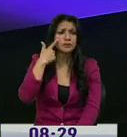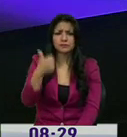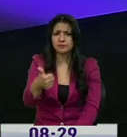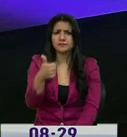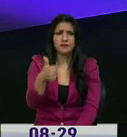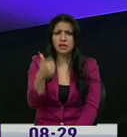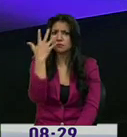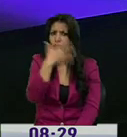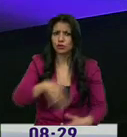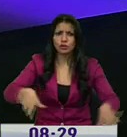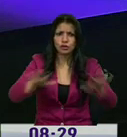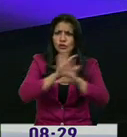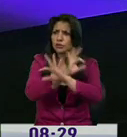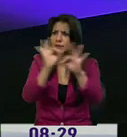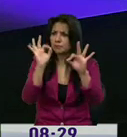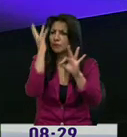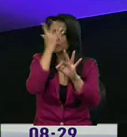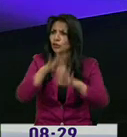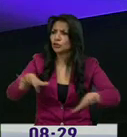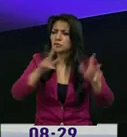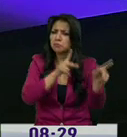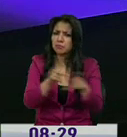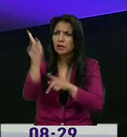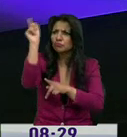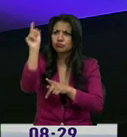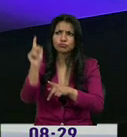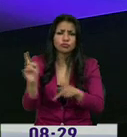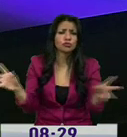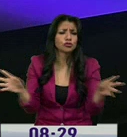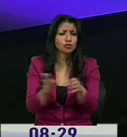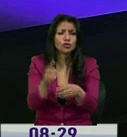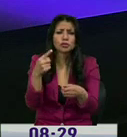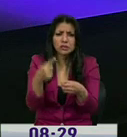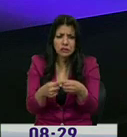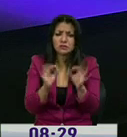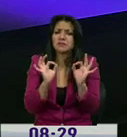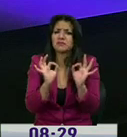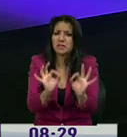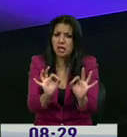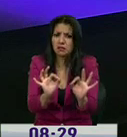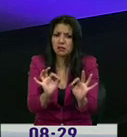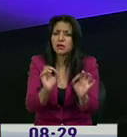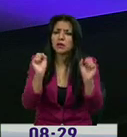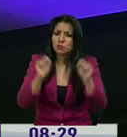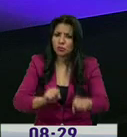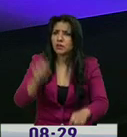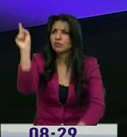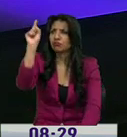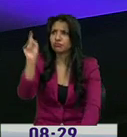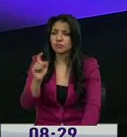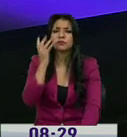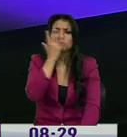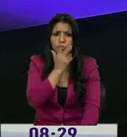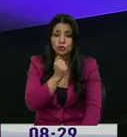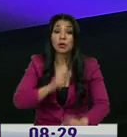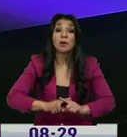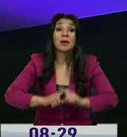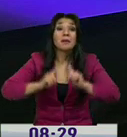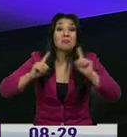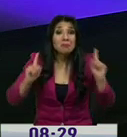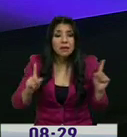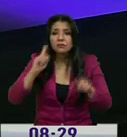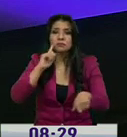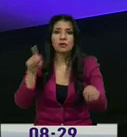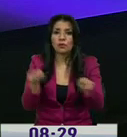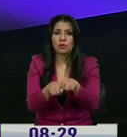alcalde Yunda, eso me parece realmente lindísimo, el implementar un plan de ese tipo en todas las partes donde se puede hacer en la ciudad. Se ve realmente linda. Lo que yo no estoy de